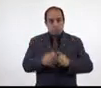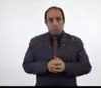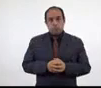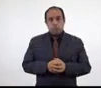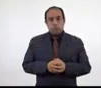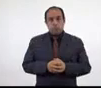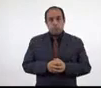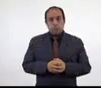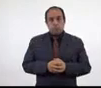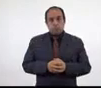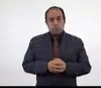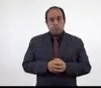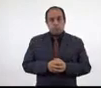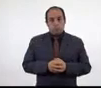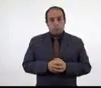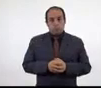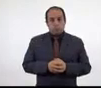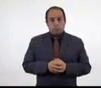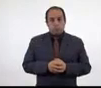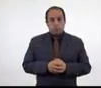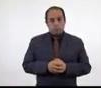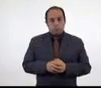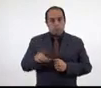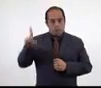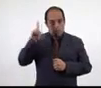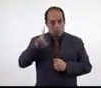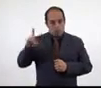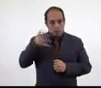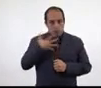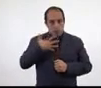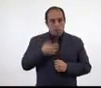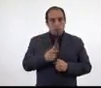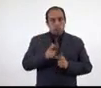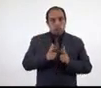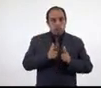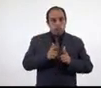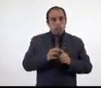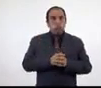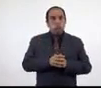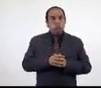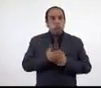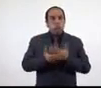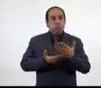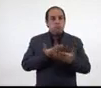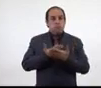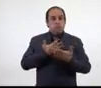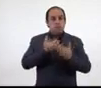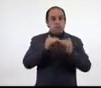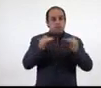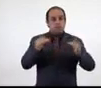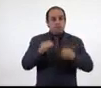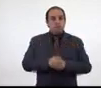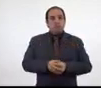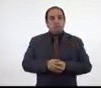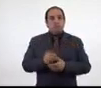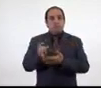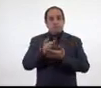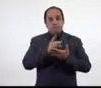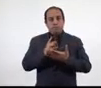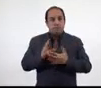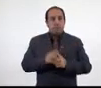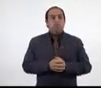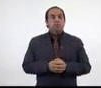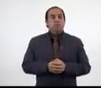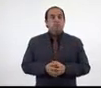siendo domingo, que es un día con normalmente menor frecuencia en el servicio, mantener, de hecho, estable la frecuencia frente al promedio semanal.